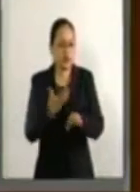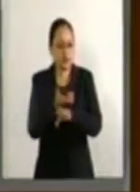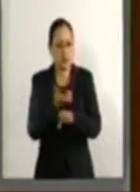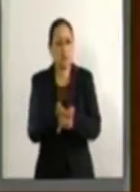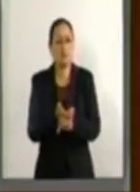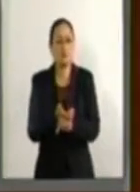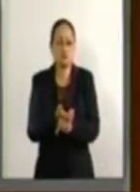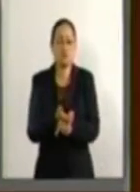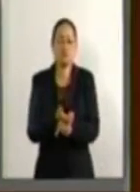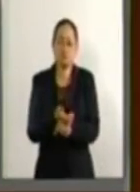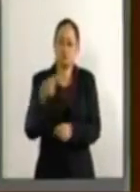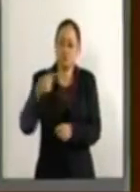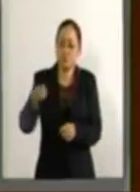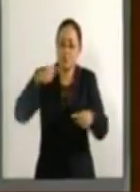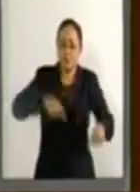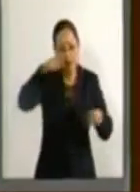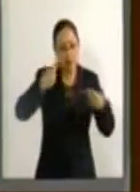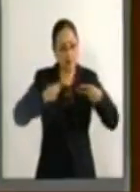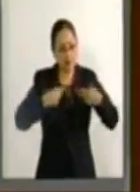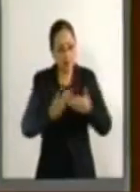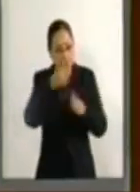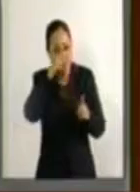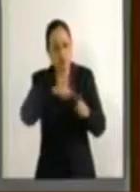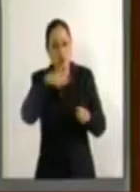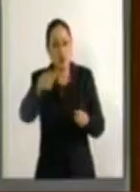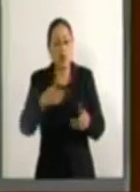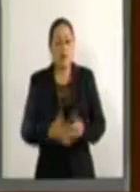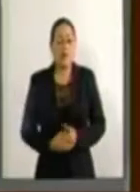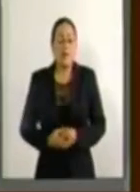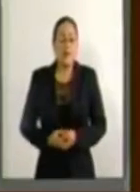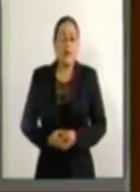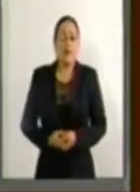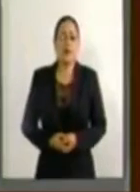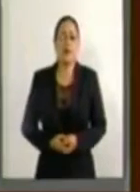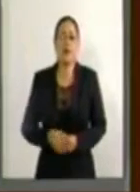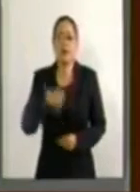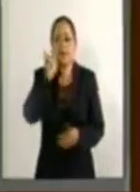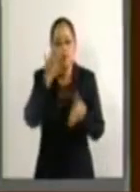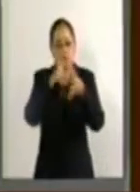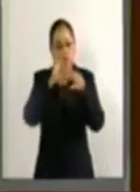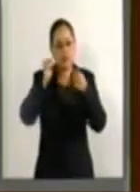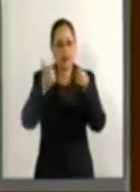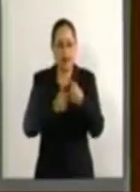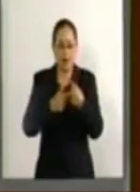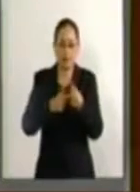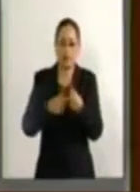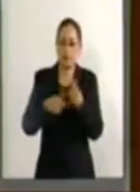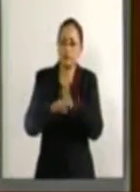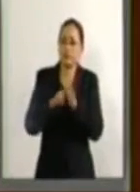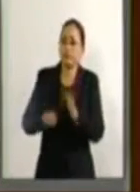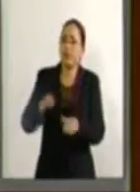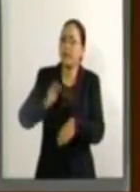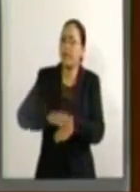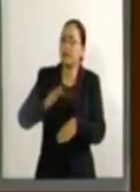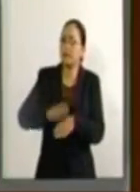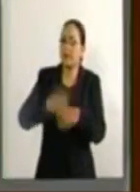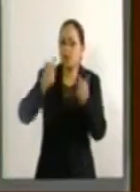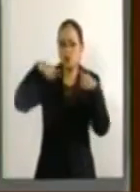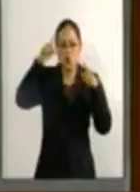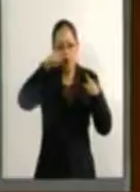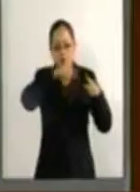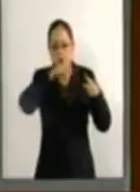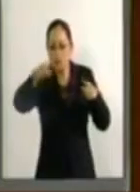Unidos hacia nuestros connacionales. Voy a enumerar algunas, como es el aumentar la presencia de consulados